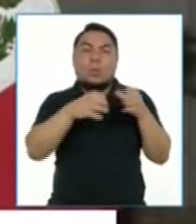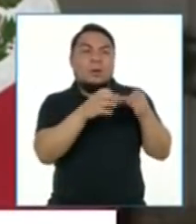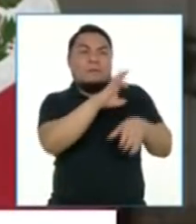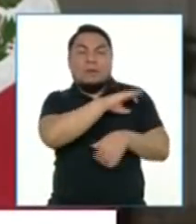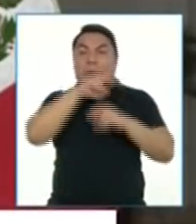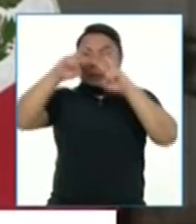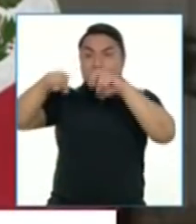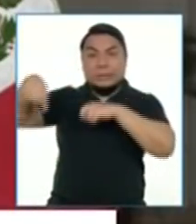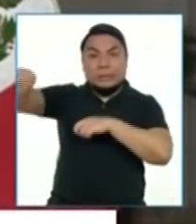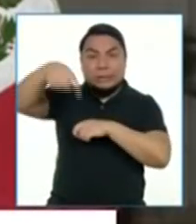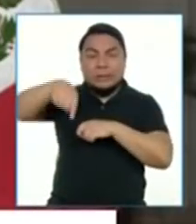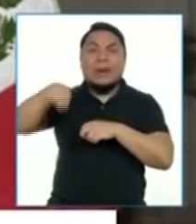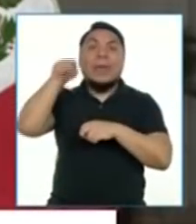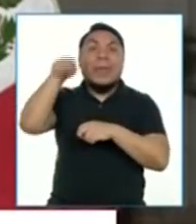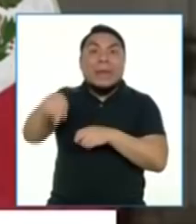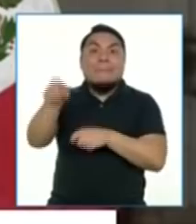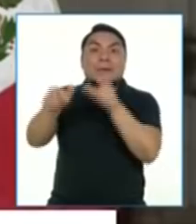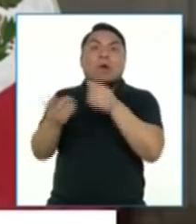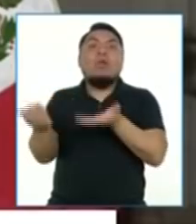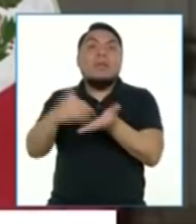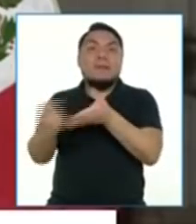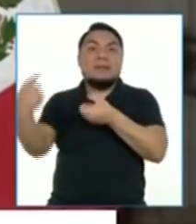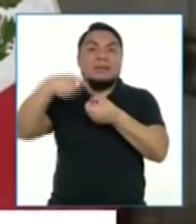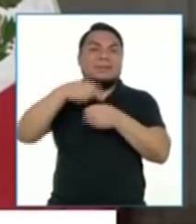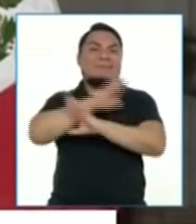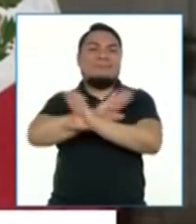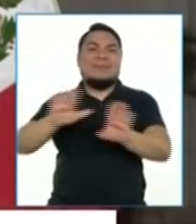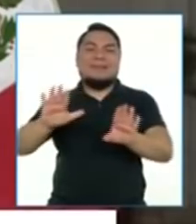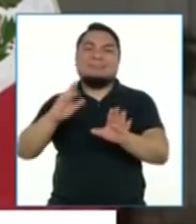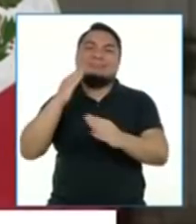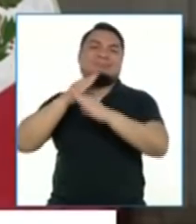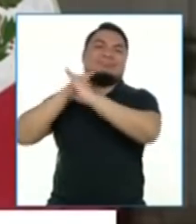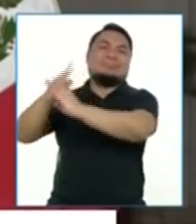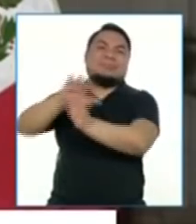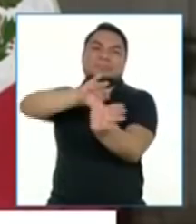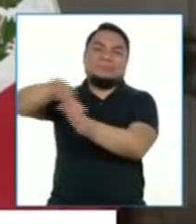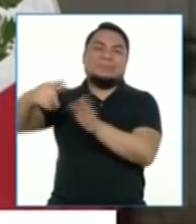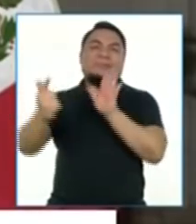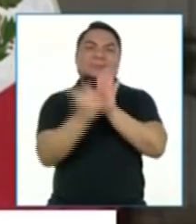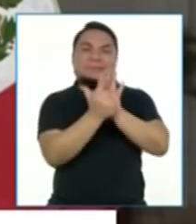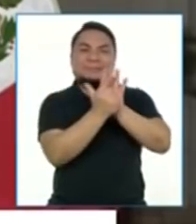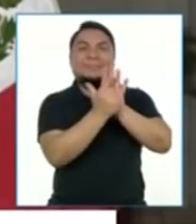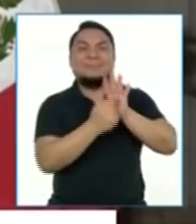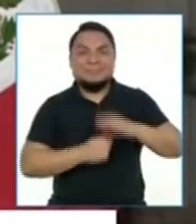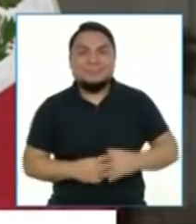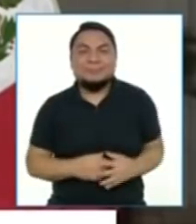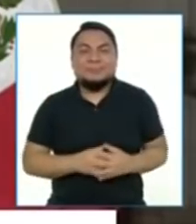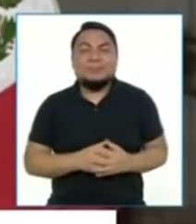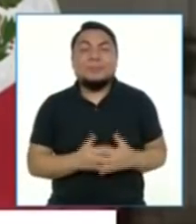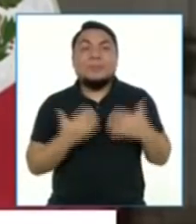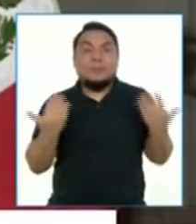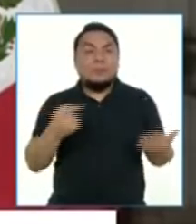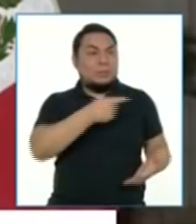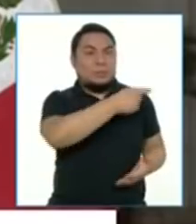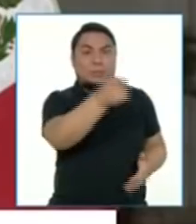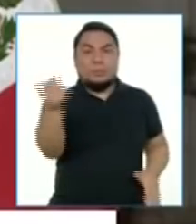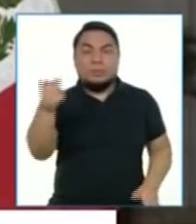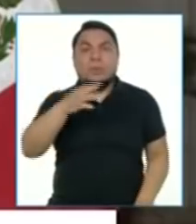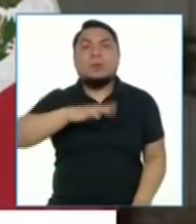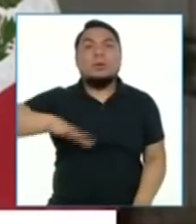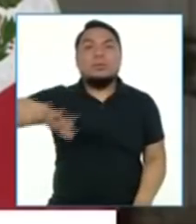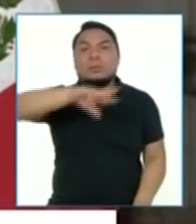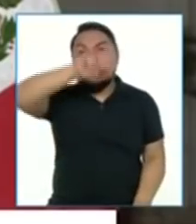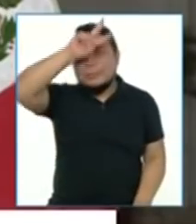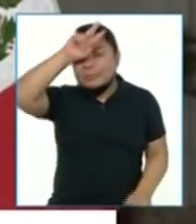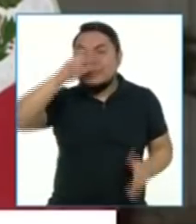todos ahora creo que te toca concentrarse efectivamente en el tema sanitario en el tema económico el presidente tal vez tendría que tener un